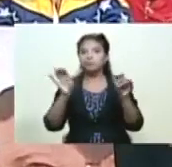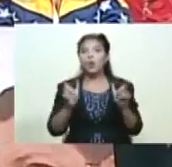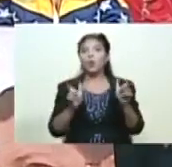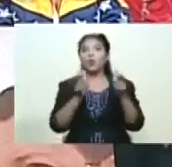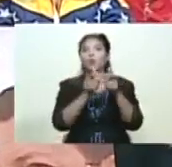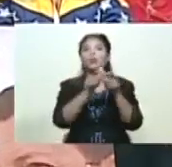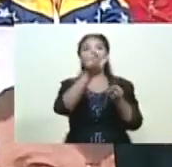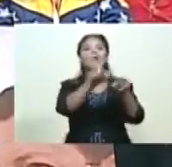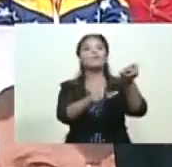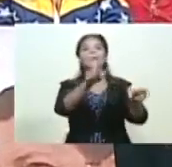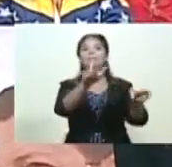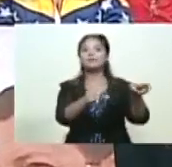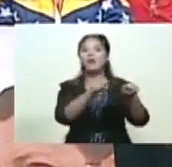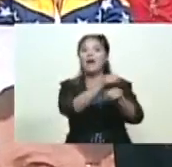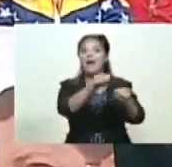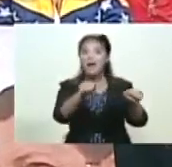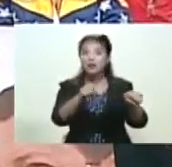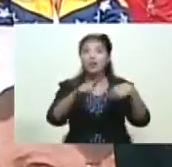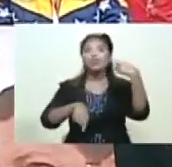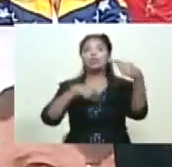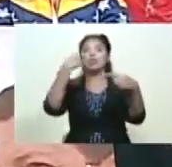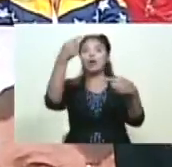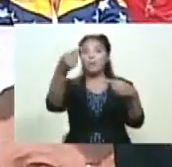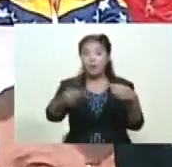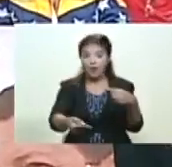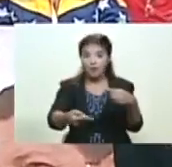de personas que a su vez después